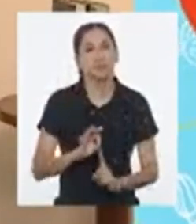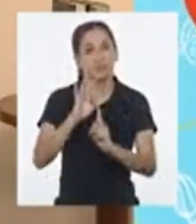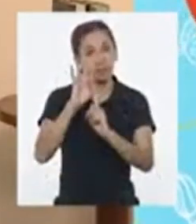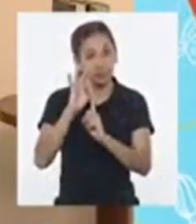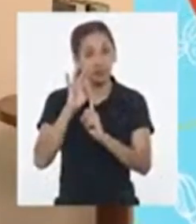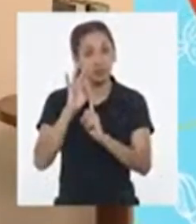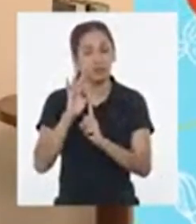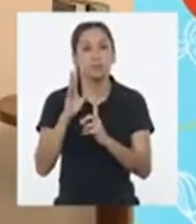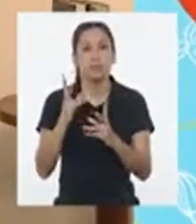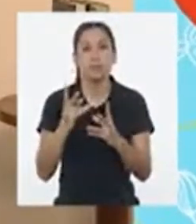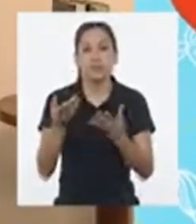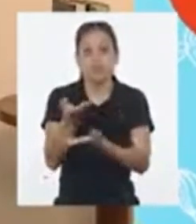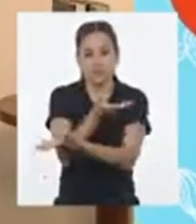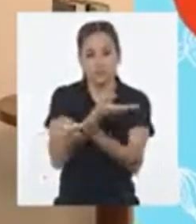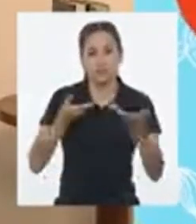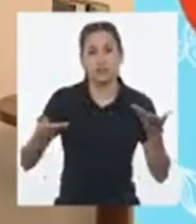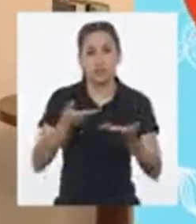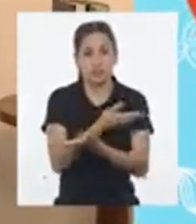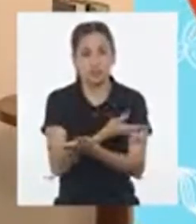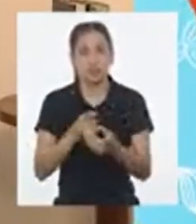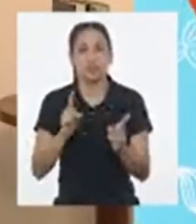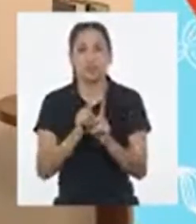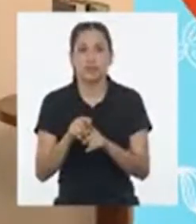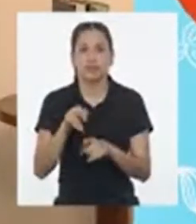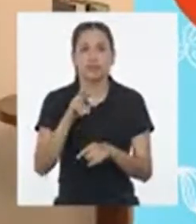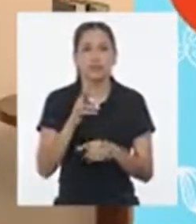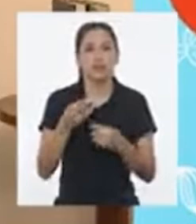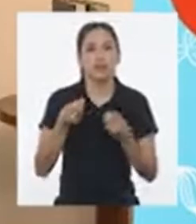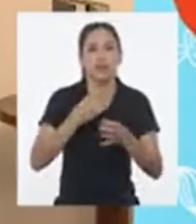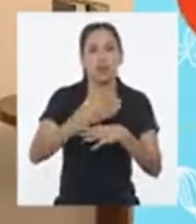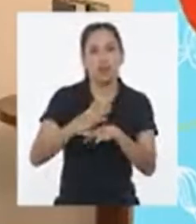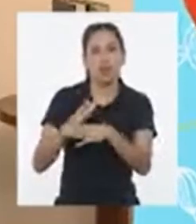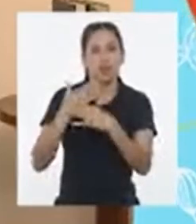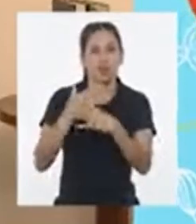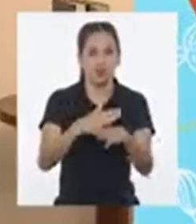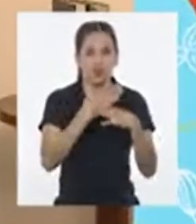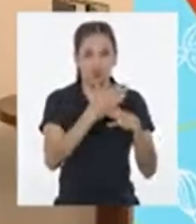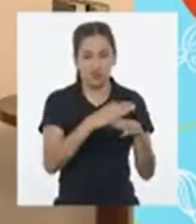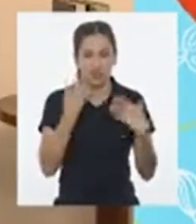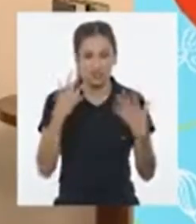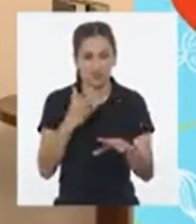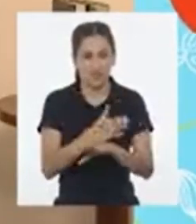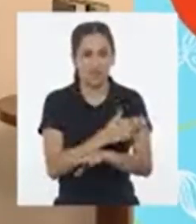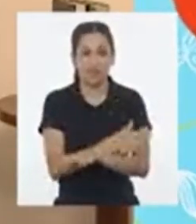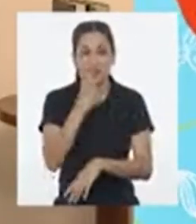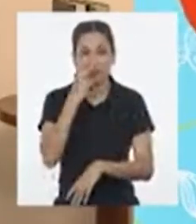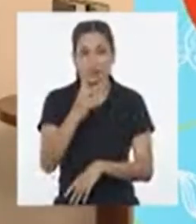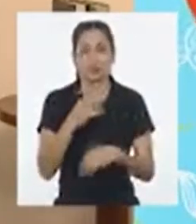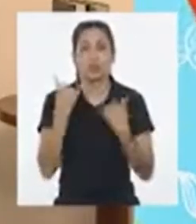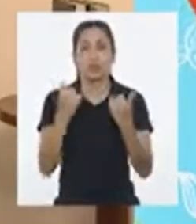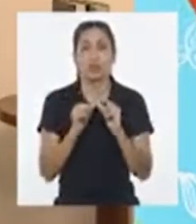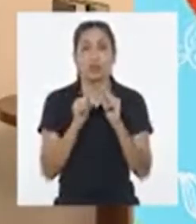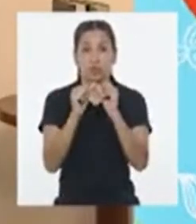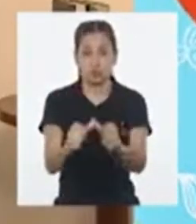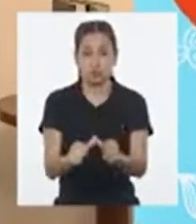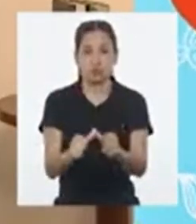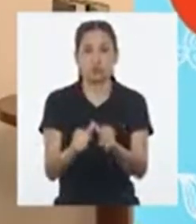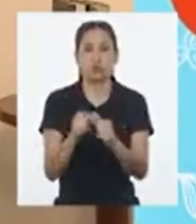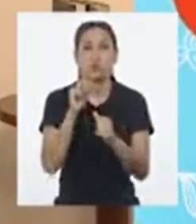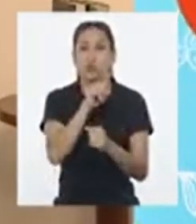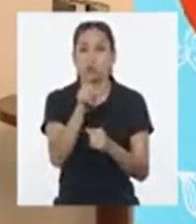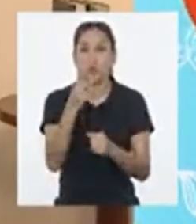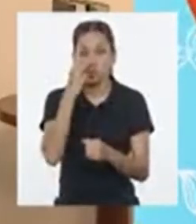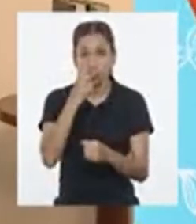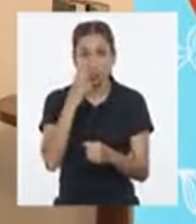de los principios de reciprocidad y redistribución que hemos visto. A